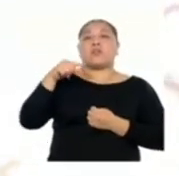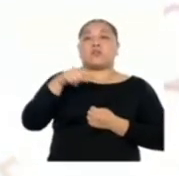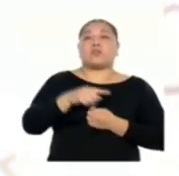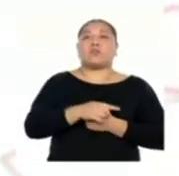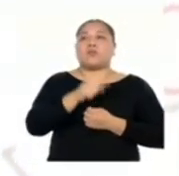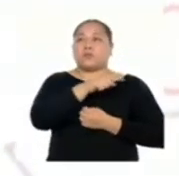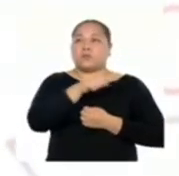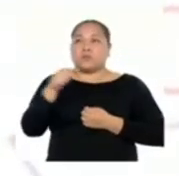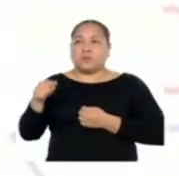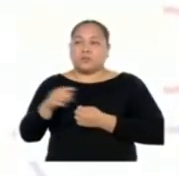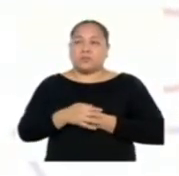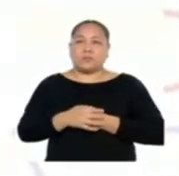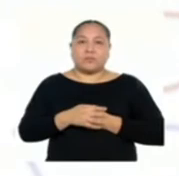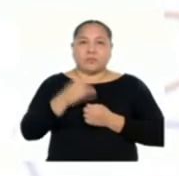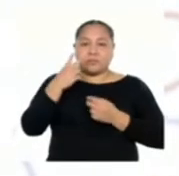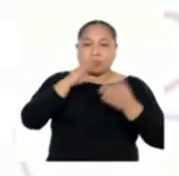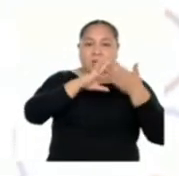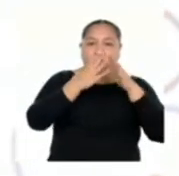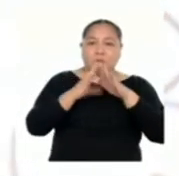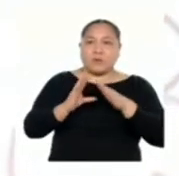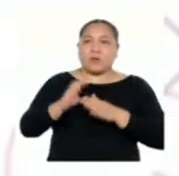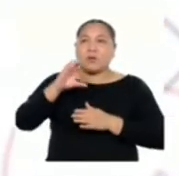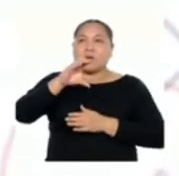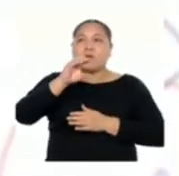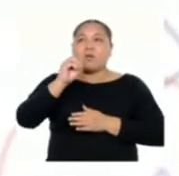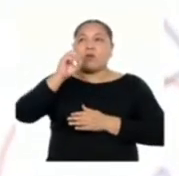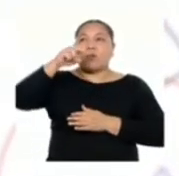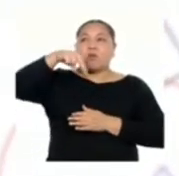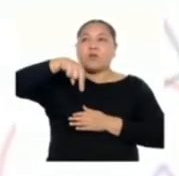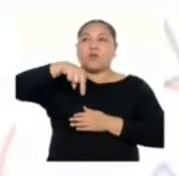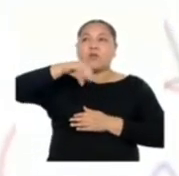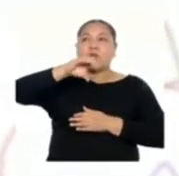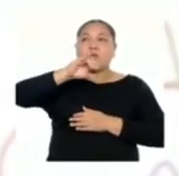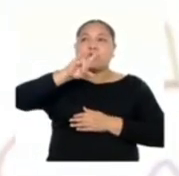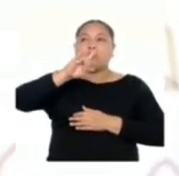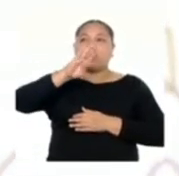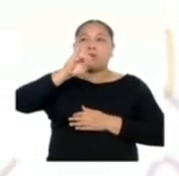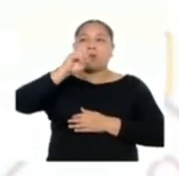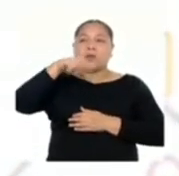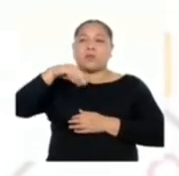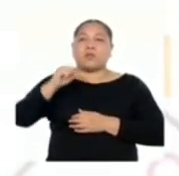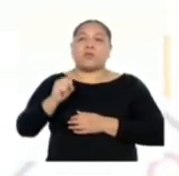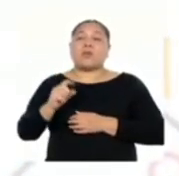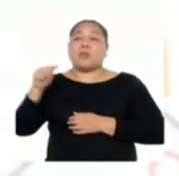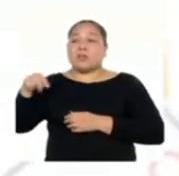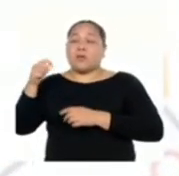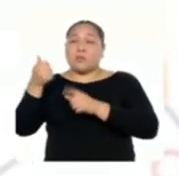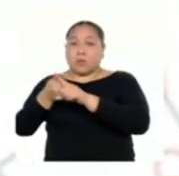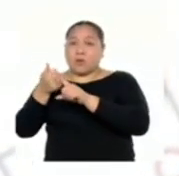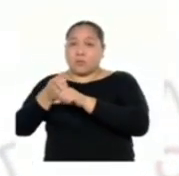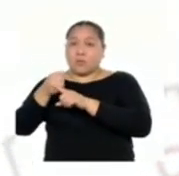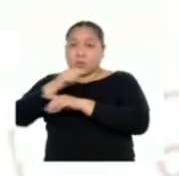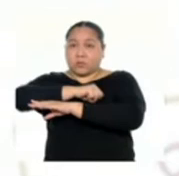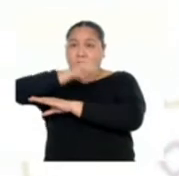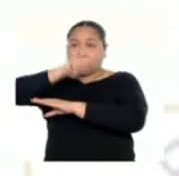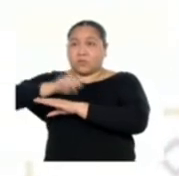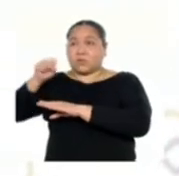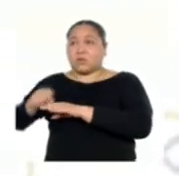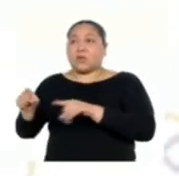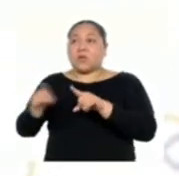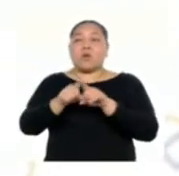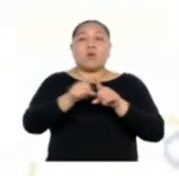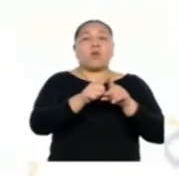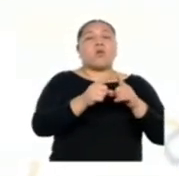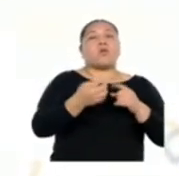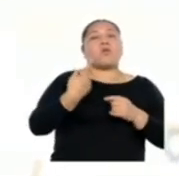advierte que la unión más común en el pueblo fue el concubinato entre los indios y entre indios y españoles. El matrimonio sirvió para